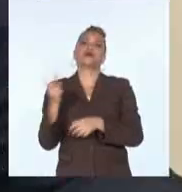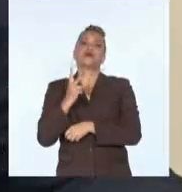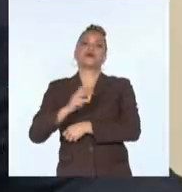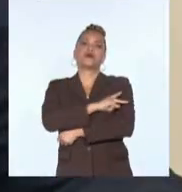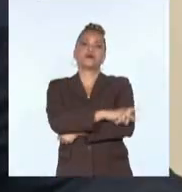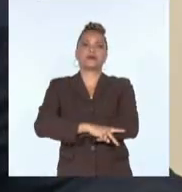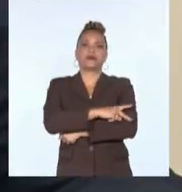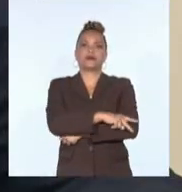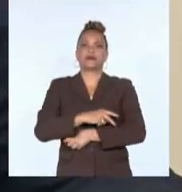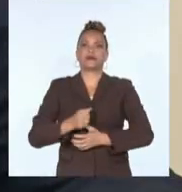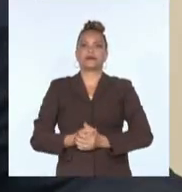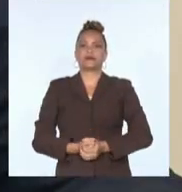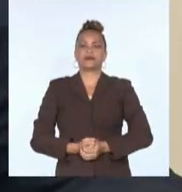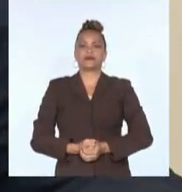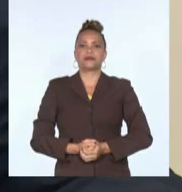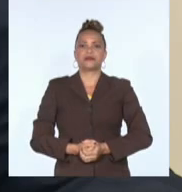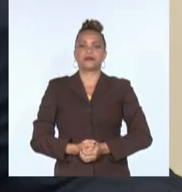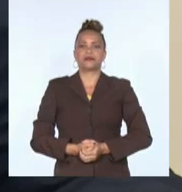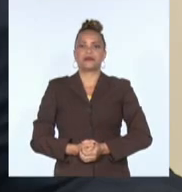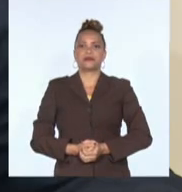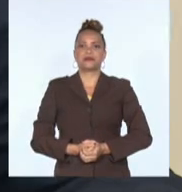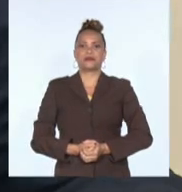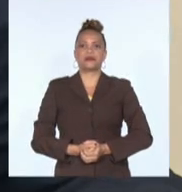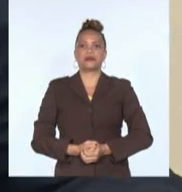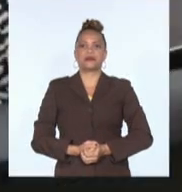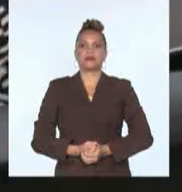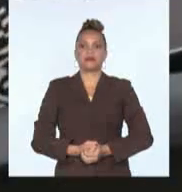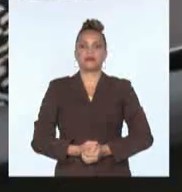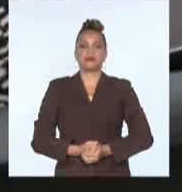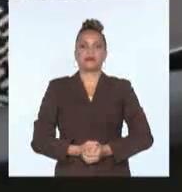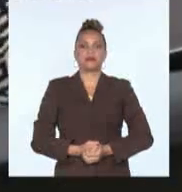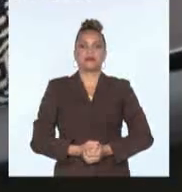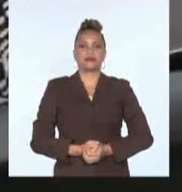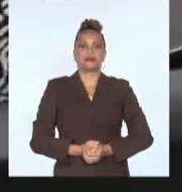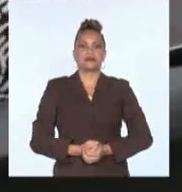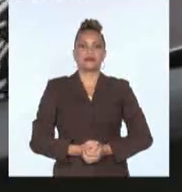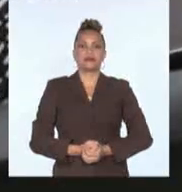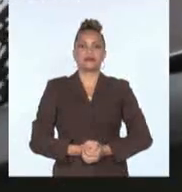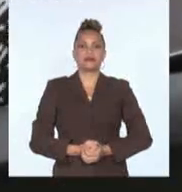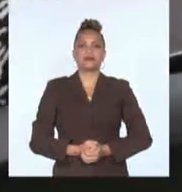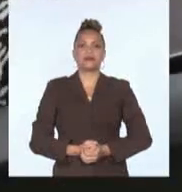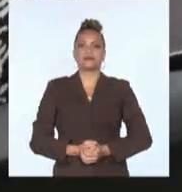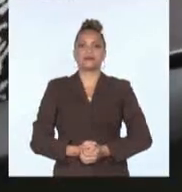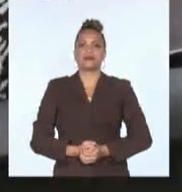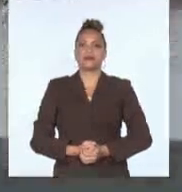Azerbaiyán. Evelix Zeta Milet, Canal Cubano de Noticias.